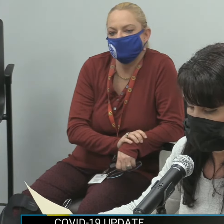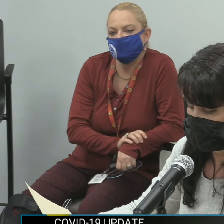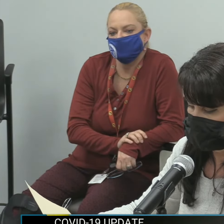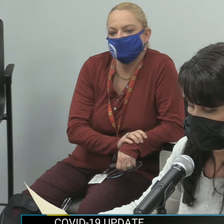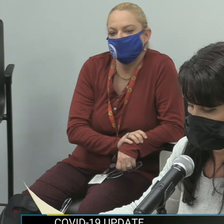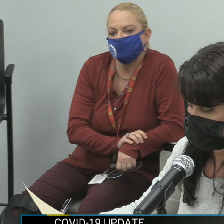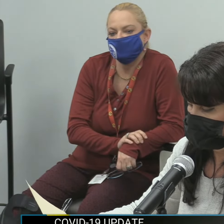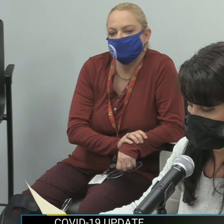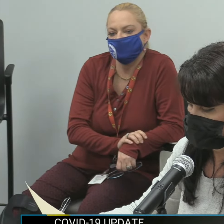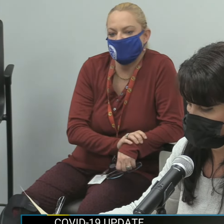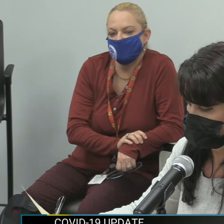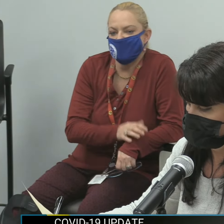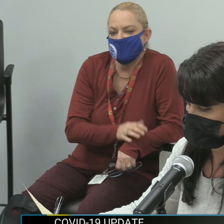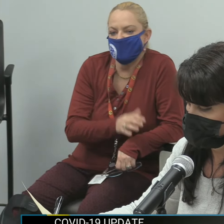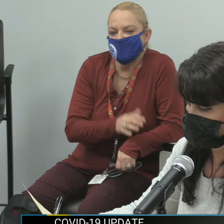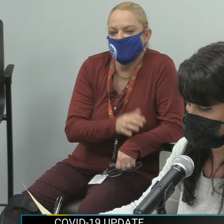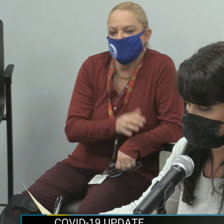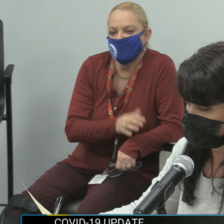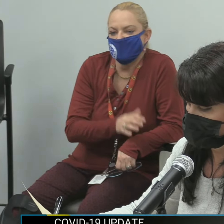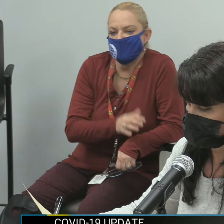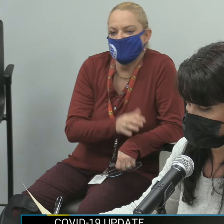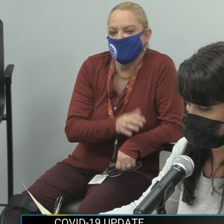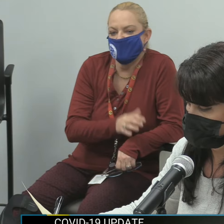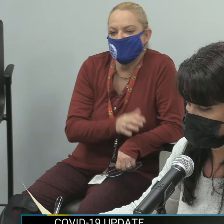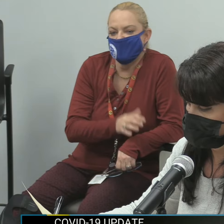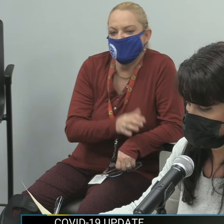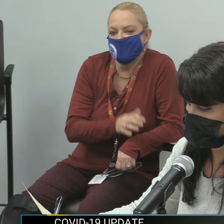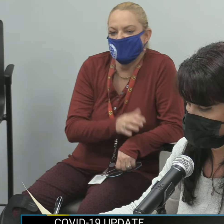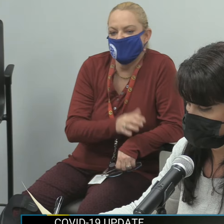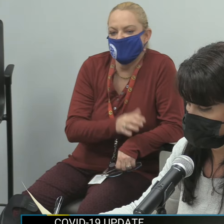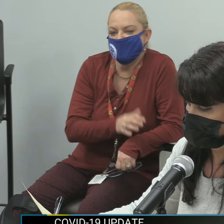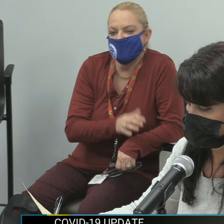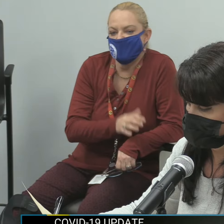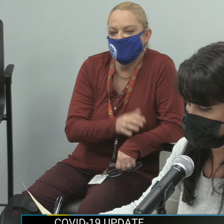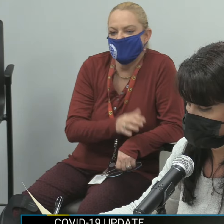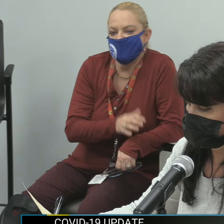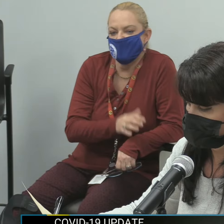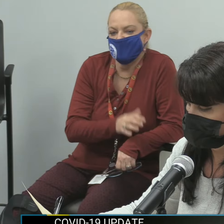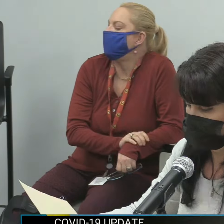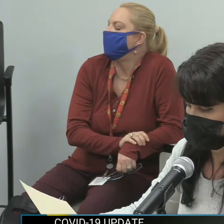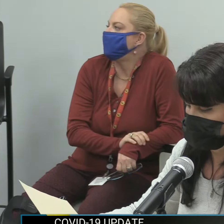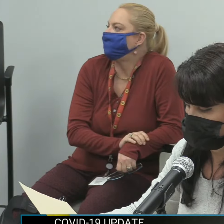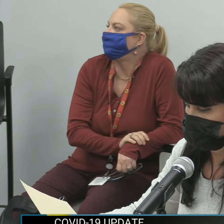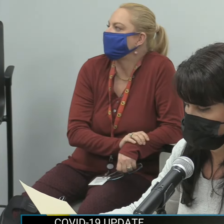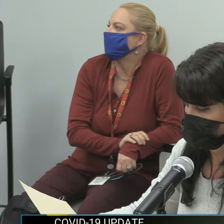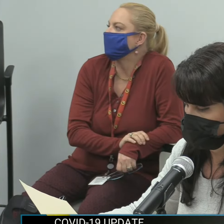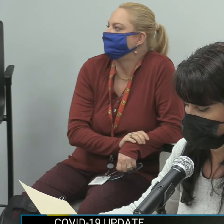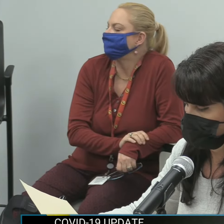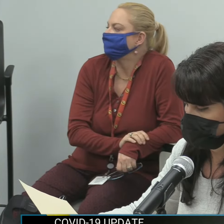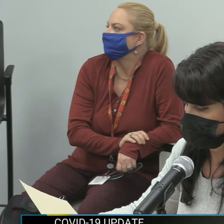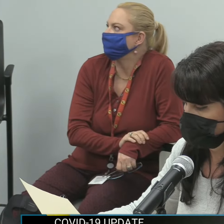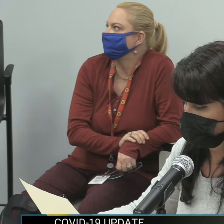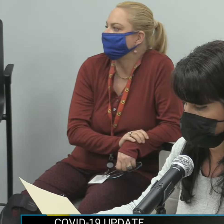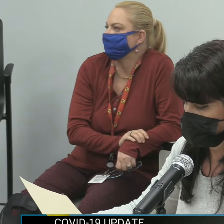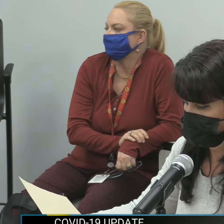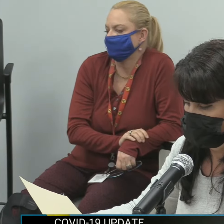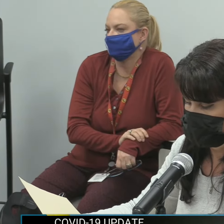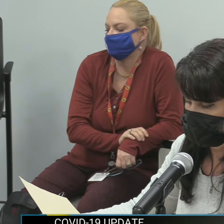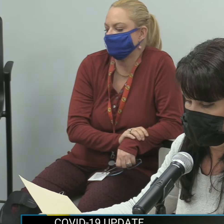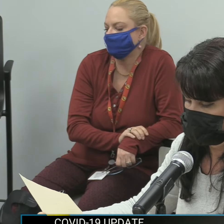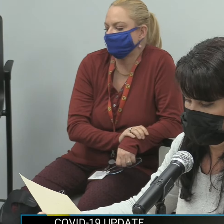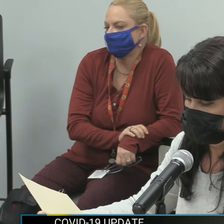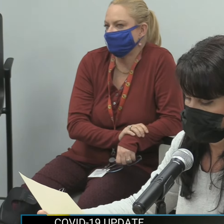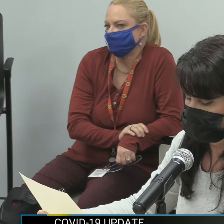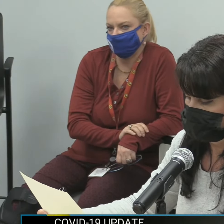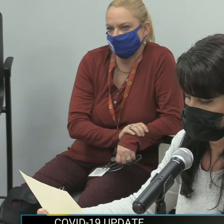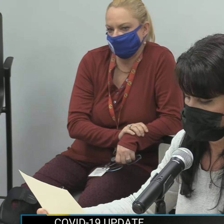Todo dependerá del clima y si la escuela está dando clases, sobre todo el día viernes. El uso de protectores faciales son una herramienta crítica de salud pública